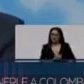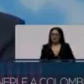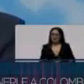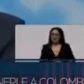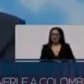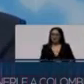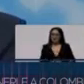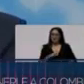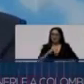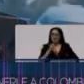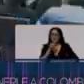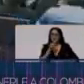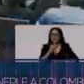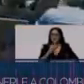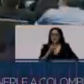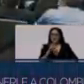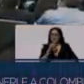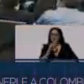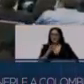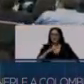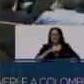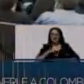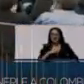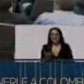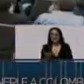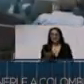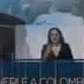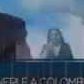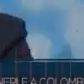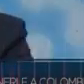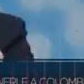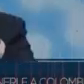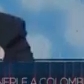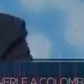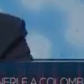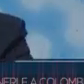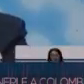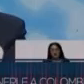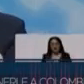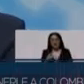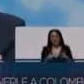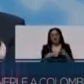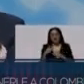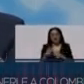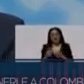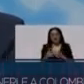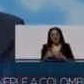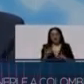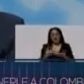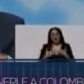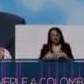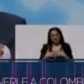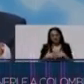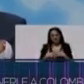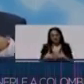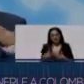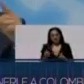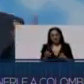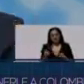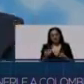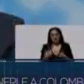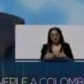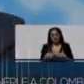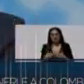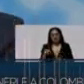Venezuela, está protestando. Protestas en Irán, protestas en Rusia, protestas en